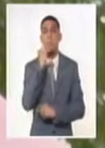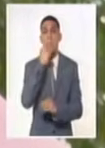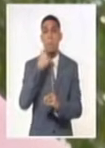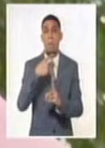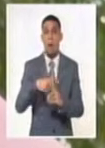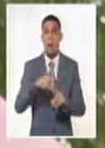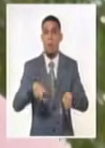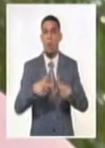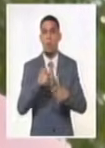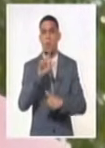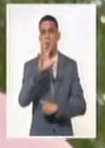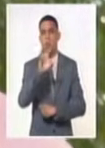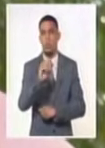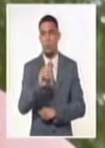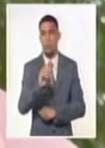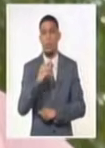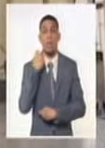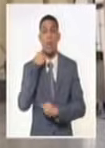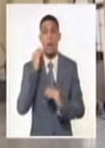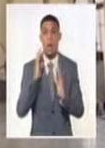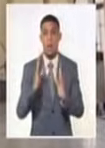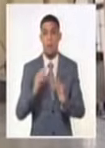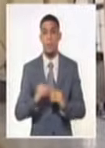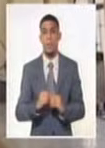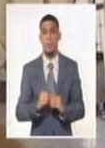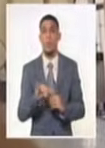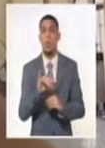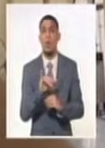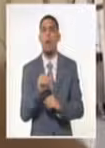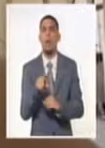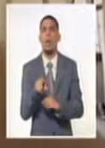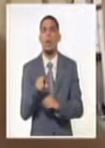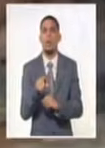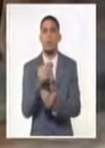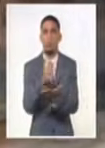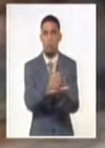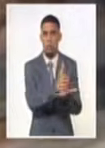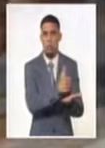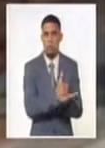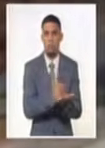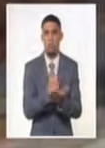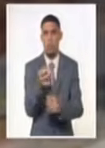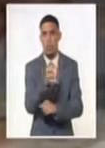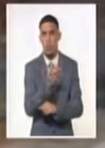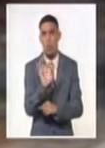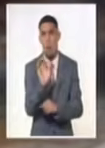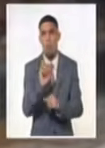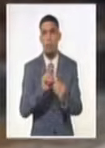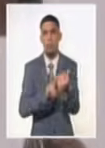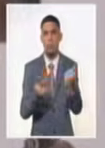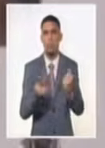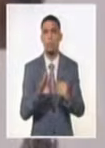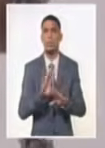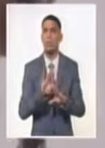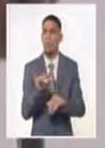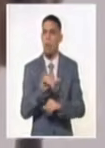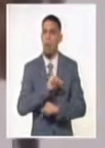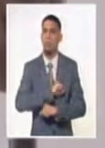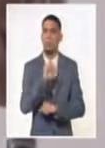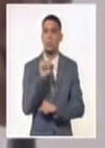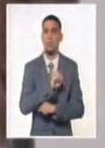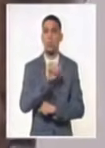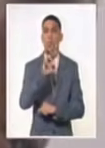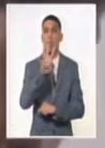y estaremos haciendo las graduaciones en los territorios, y aquí vamos a hacer una graduación a nivel central donde vamos a estar festejando también esos 45 años y los